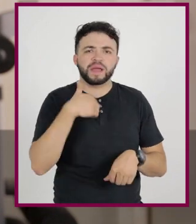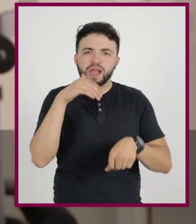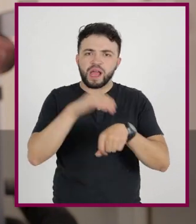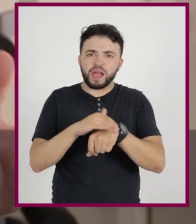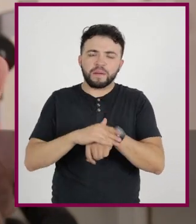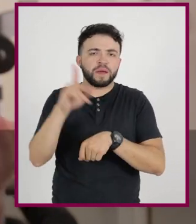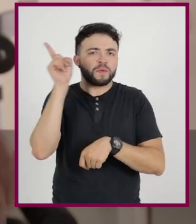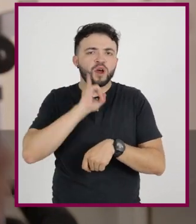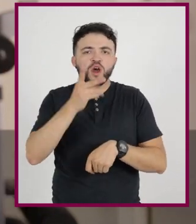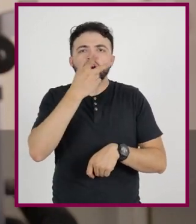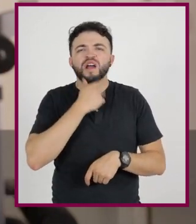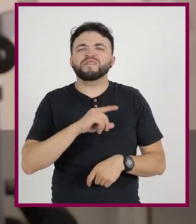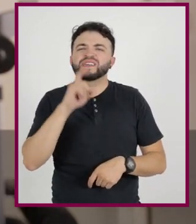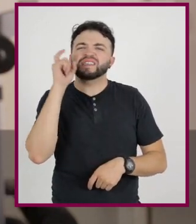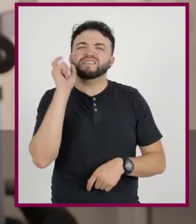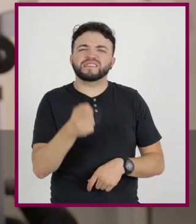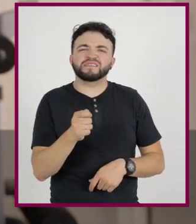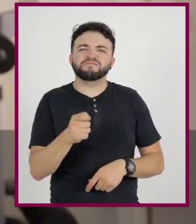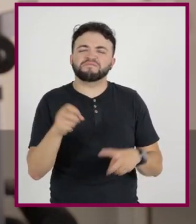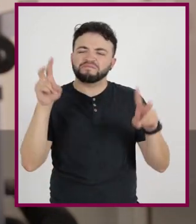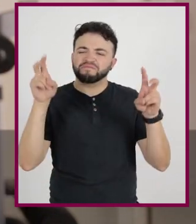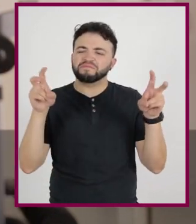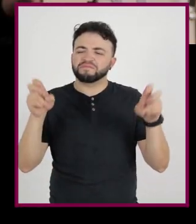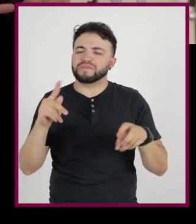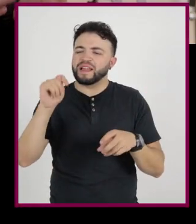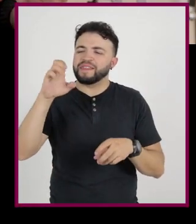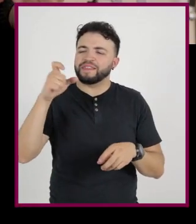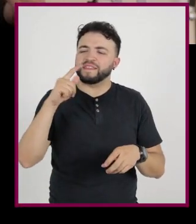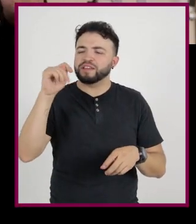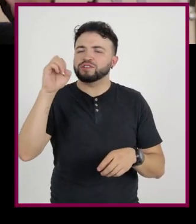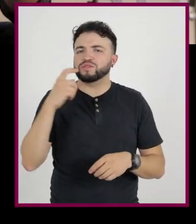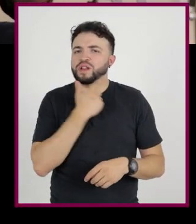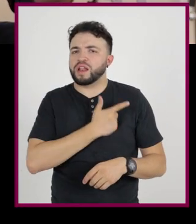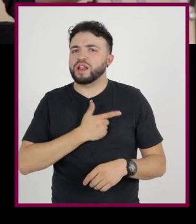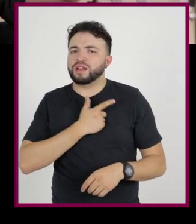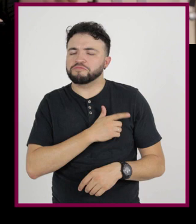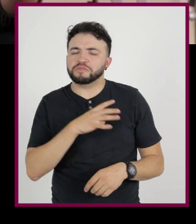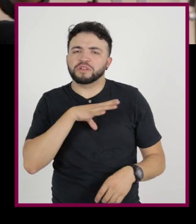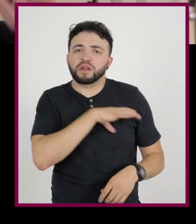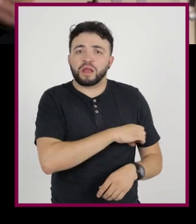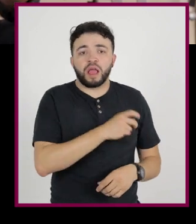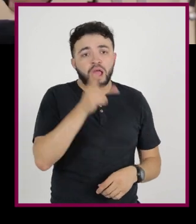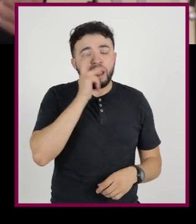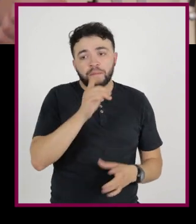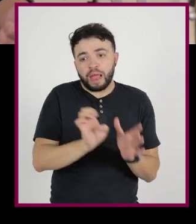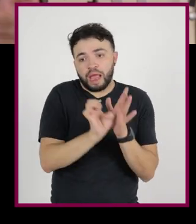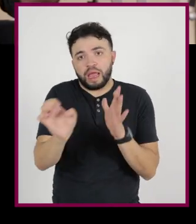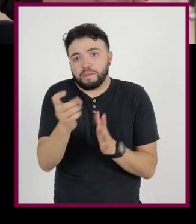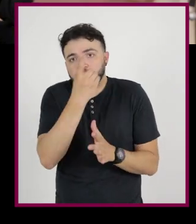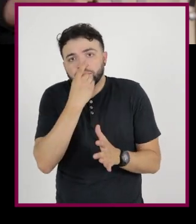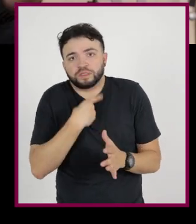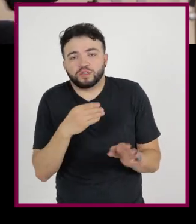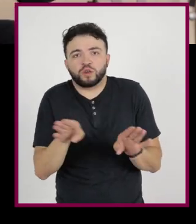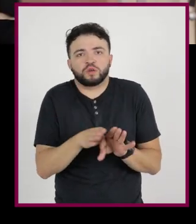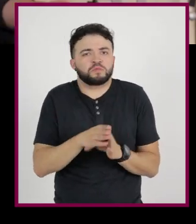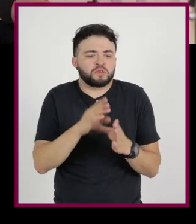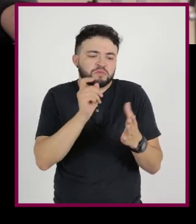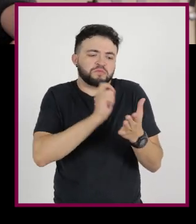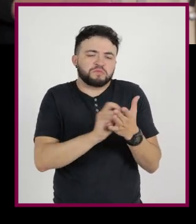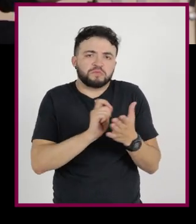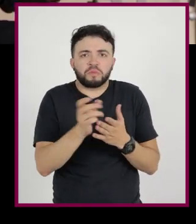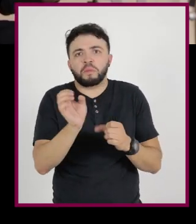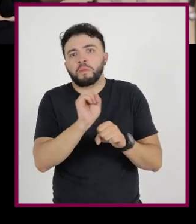a nuestras amigas y amigos qué tipo de textos les gustan y si nos dan algunos ejemplos de las obras que han leído, novelas,